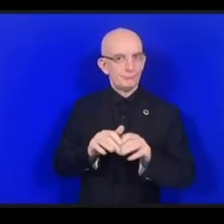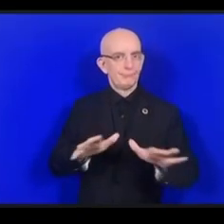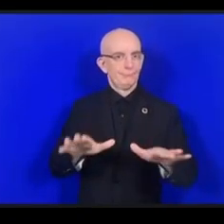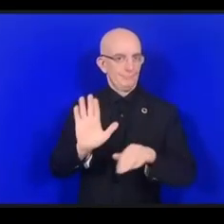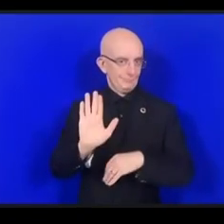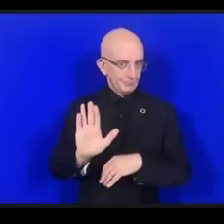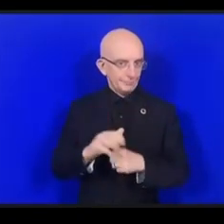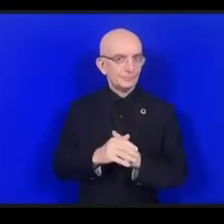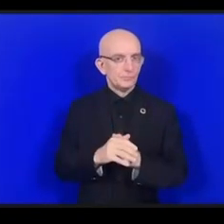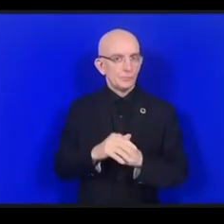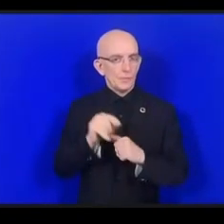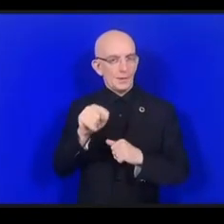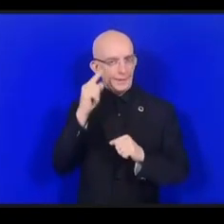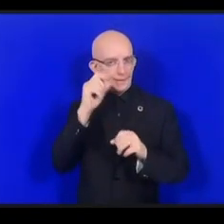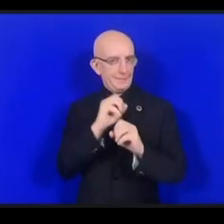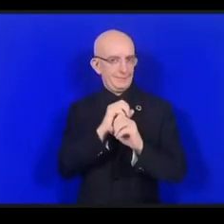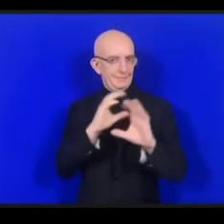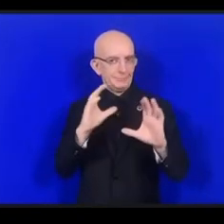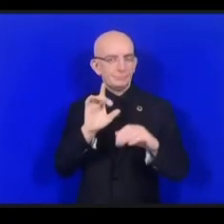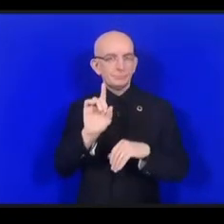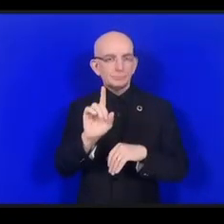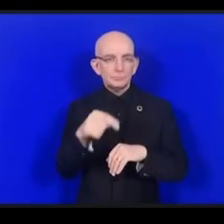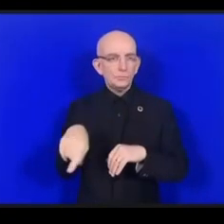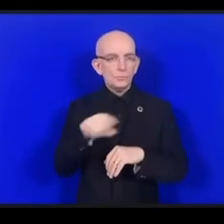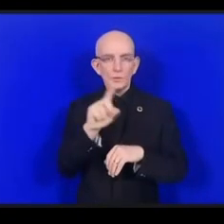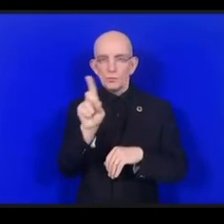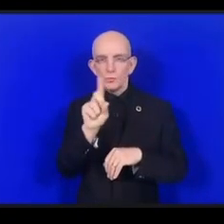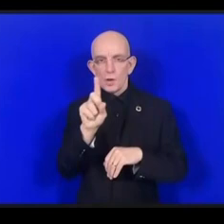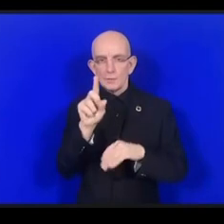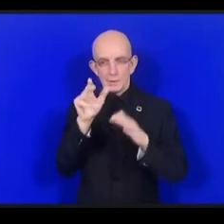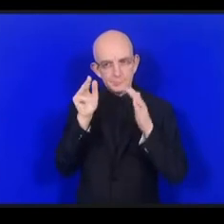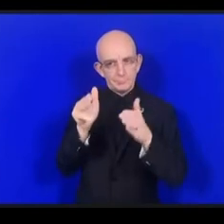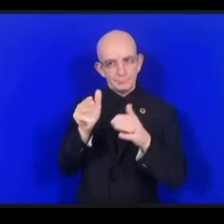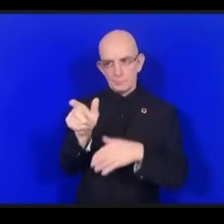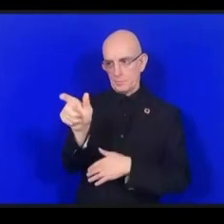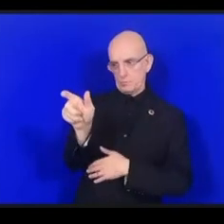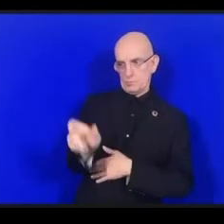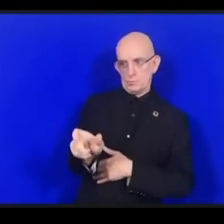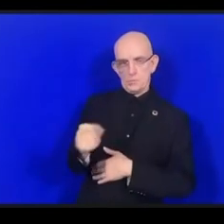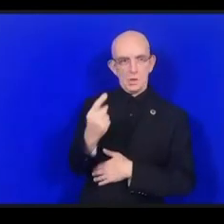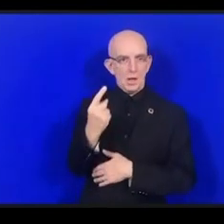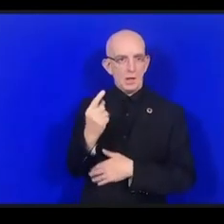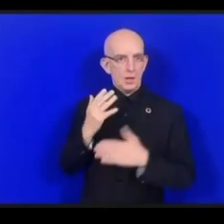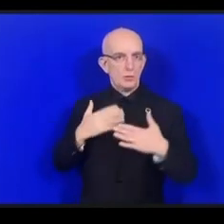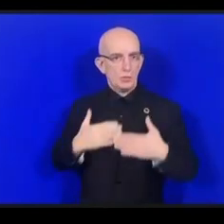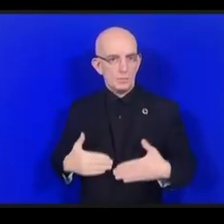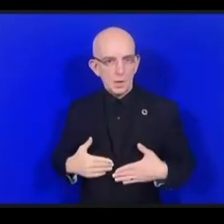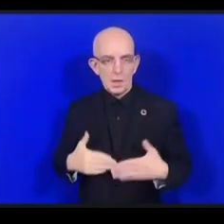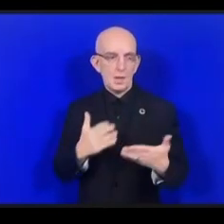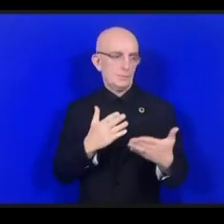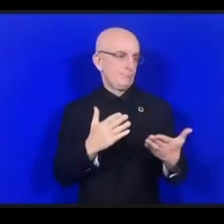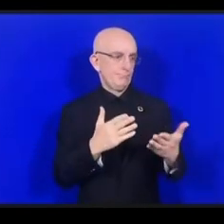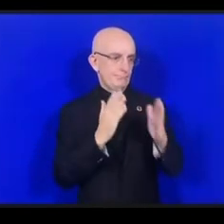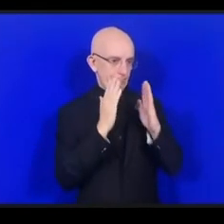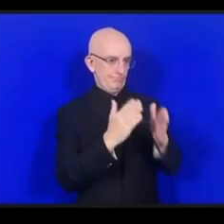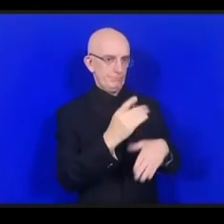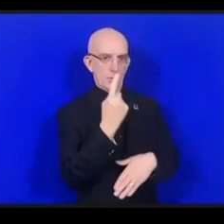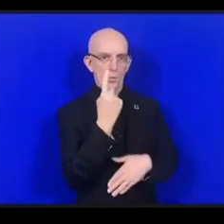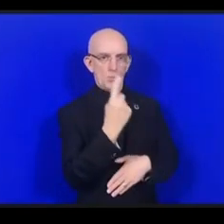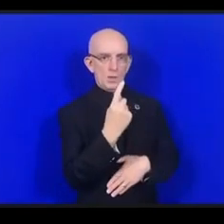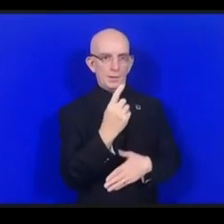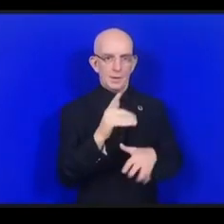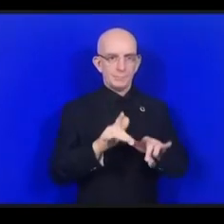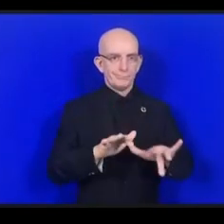digitales sino de la declaración de Naciones Unidas Universal de Naciones Unidas de derechos